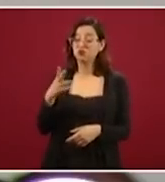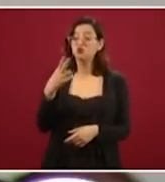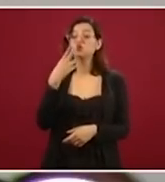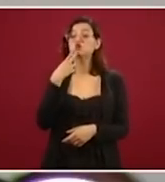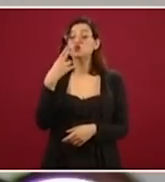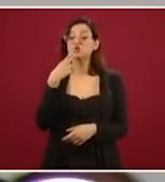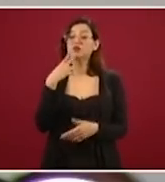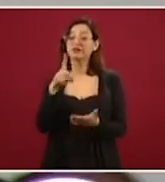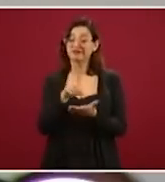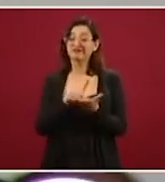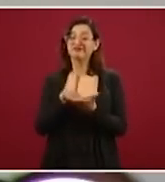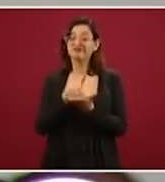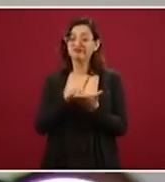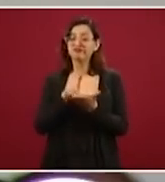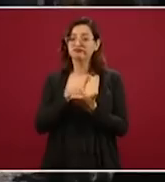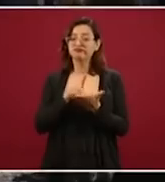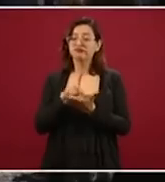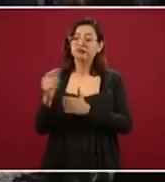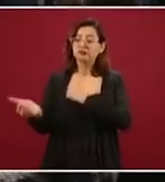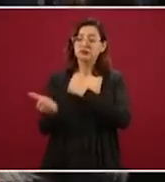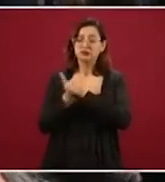quieren ellos ayudar